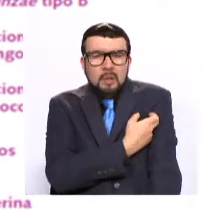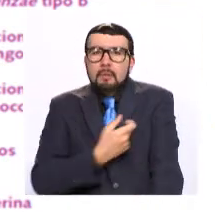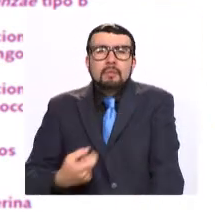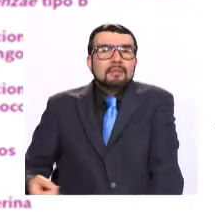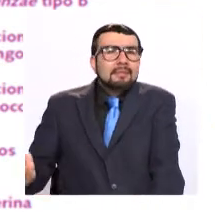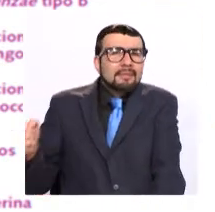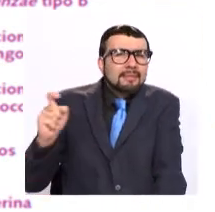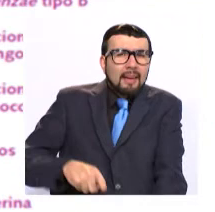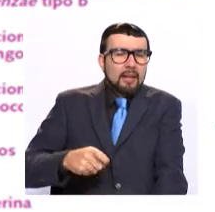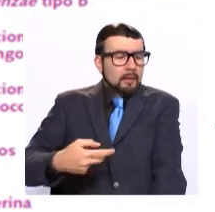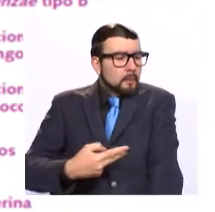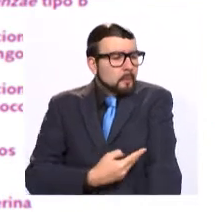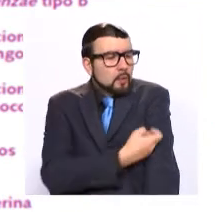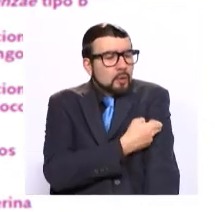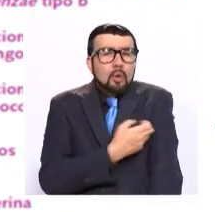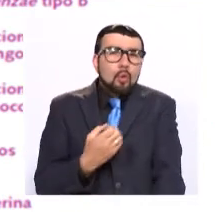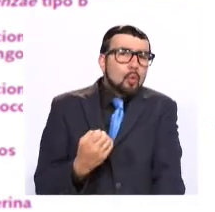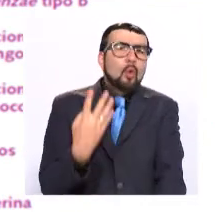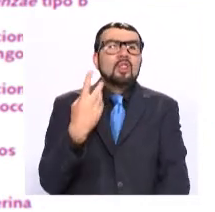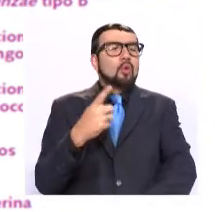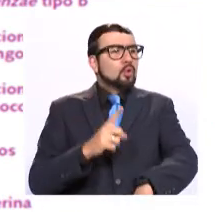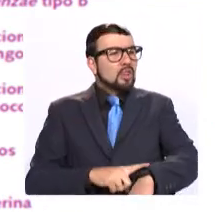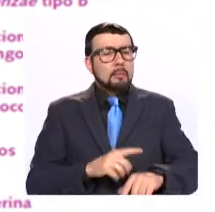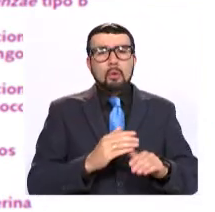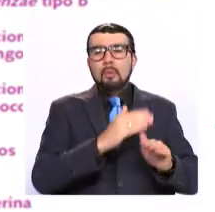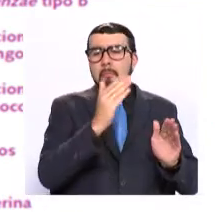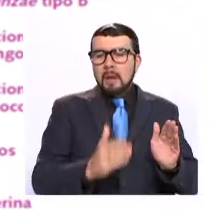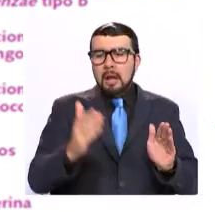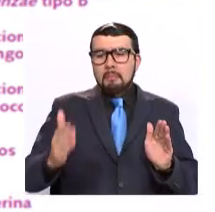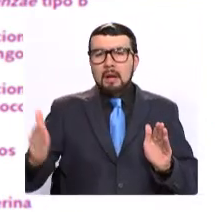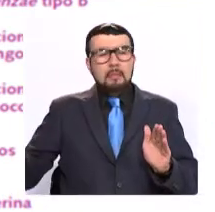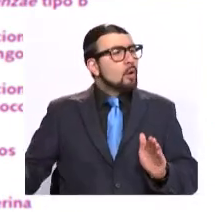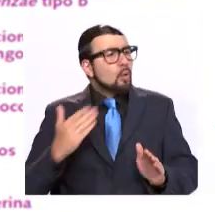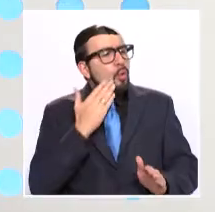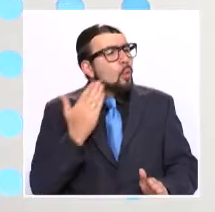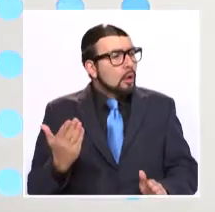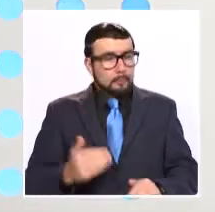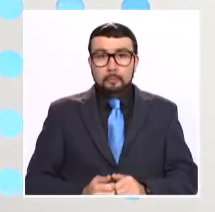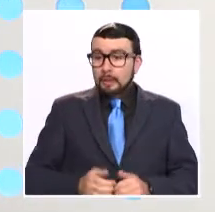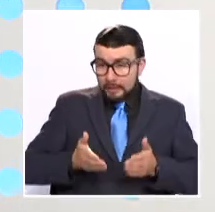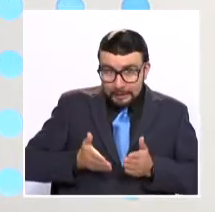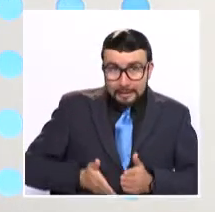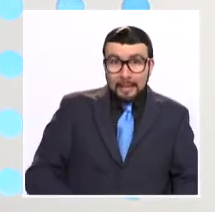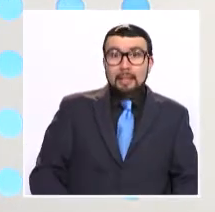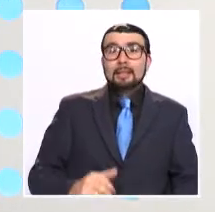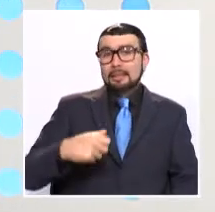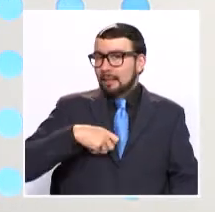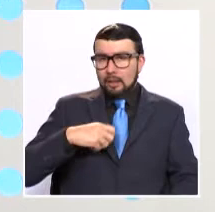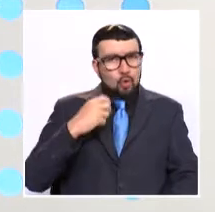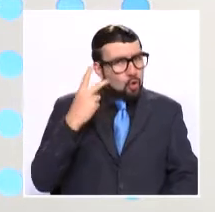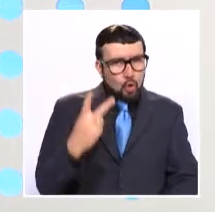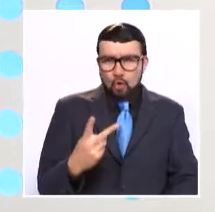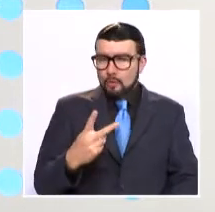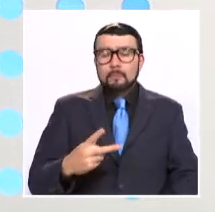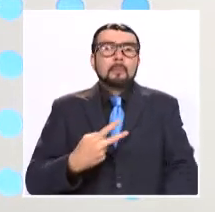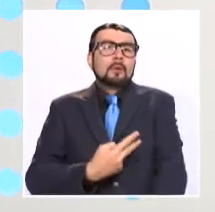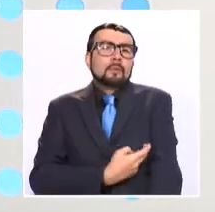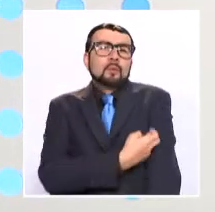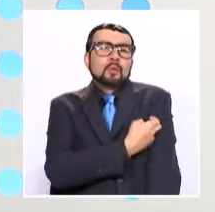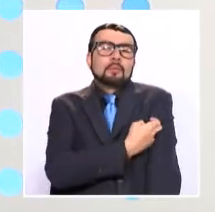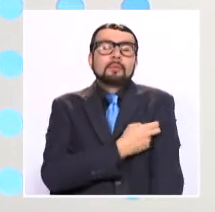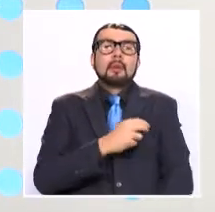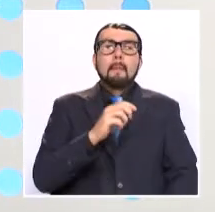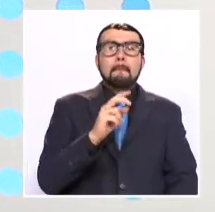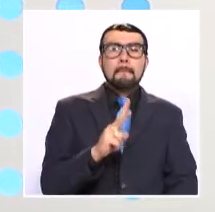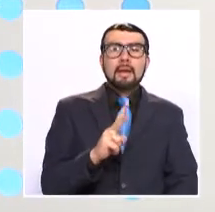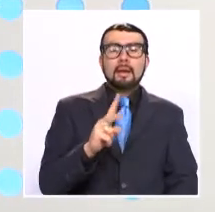aplicar y a los cuántos tiempos los ciclos de vacunas? El recién nacido tiene 2 vacunas, que inician el esquema, son la vacuna de la BCG